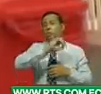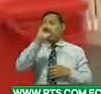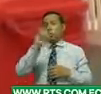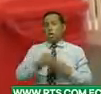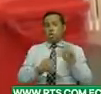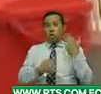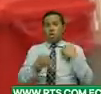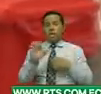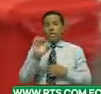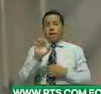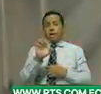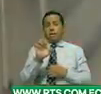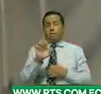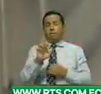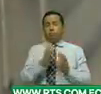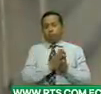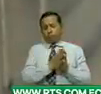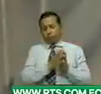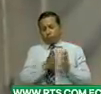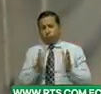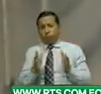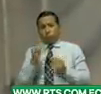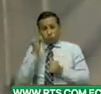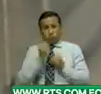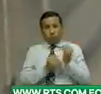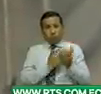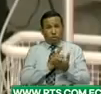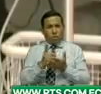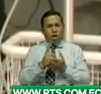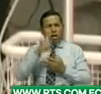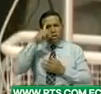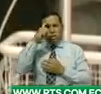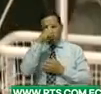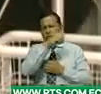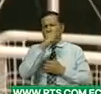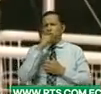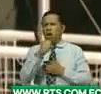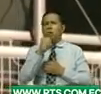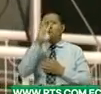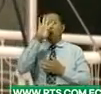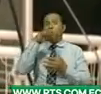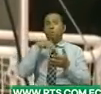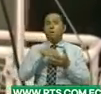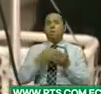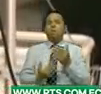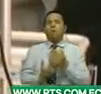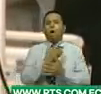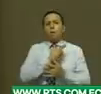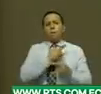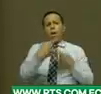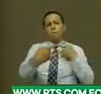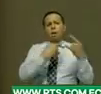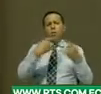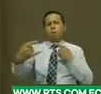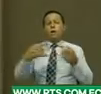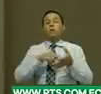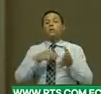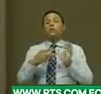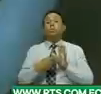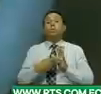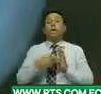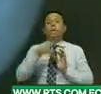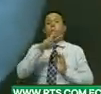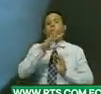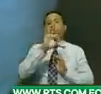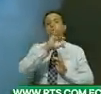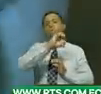de enero. La última semana fue la más crítica, se registraron 4,000 nuevos contagios. Esto significa un 29.1% de